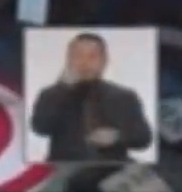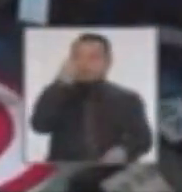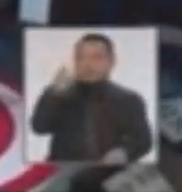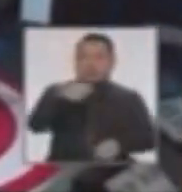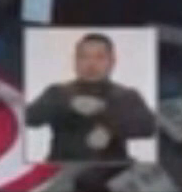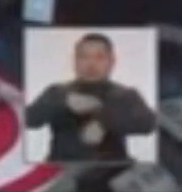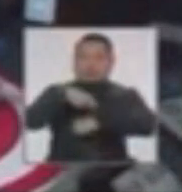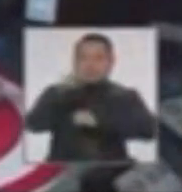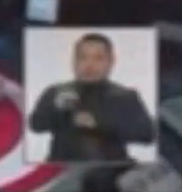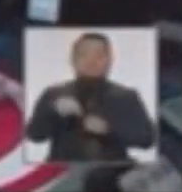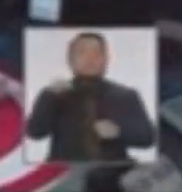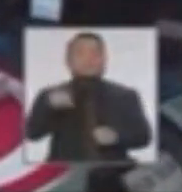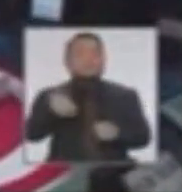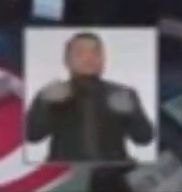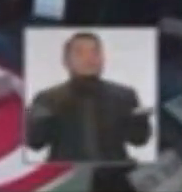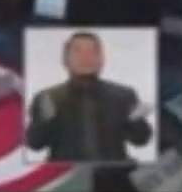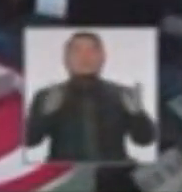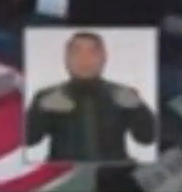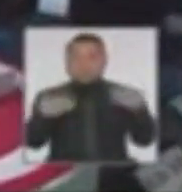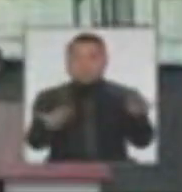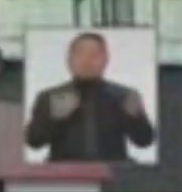tu sensei.